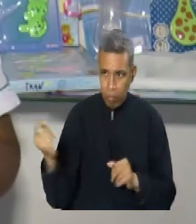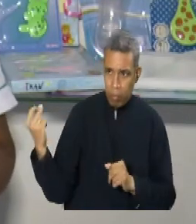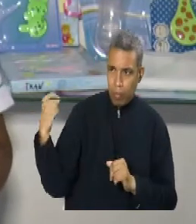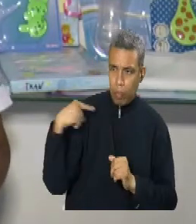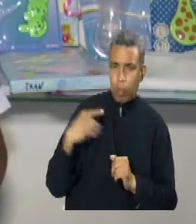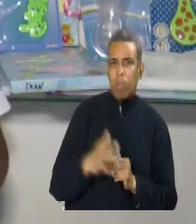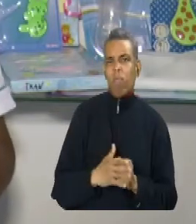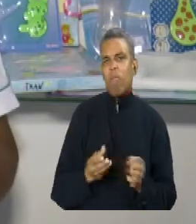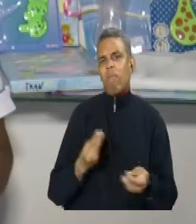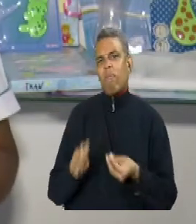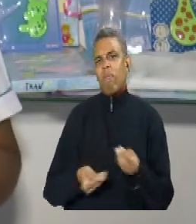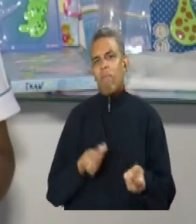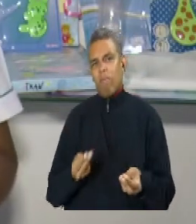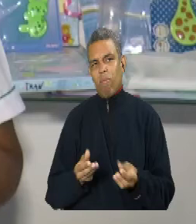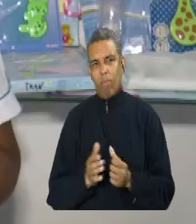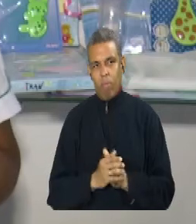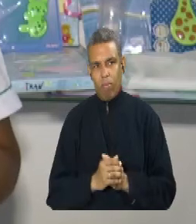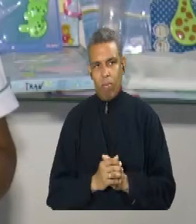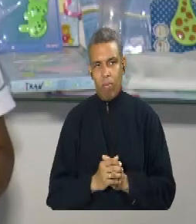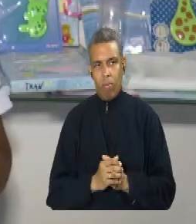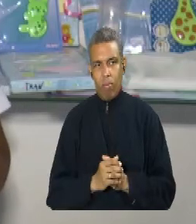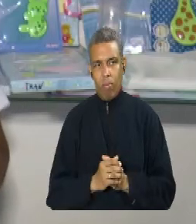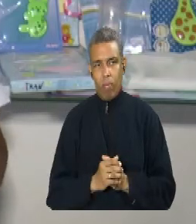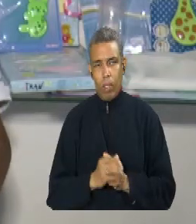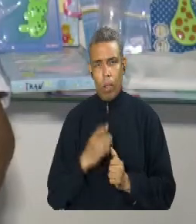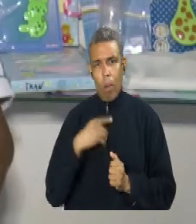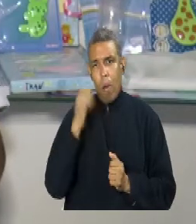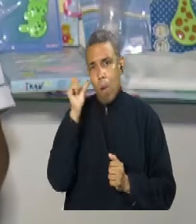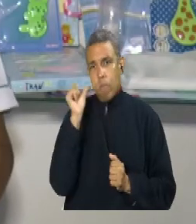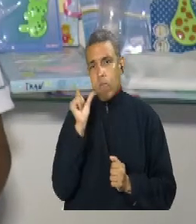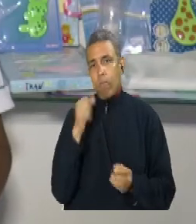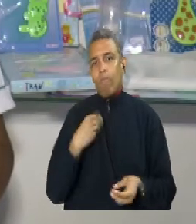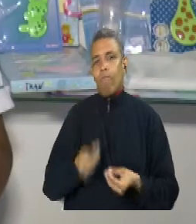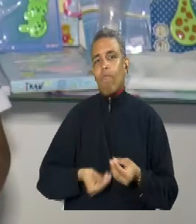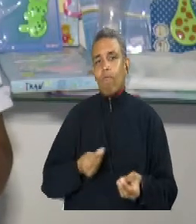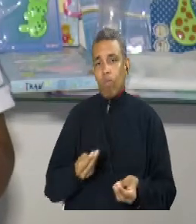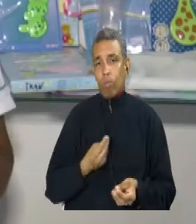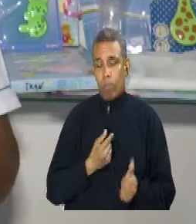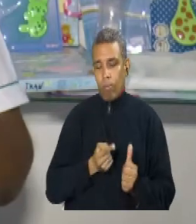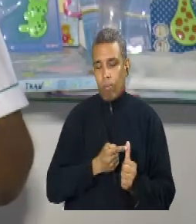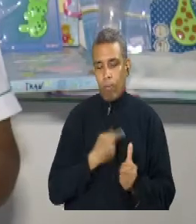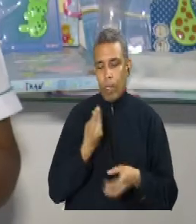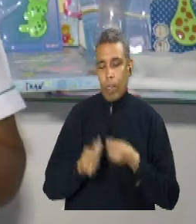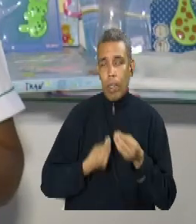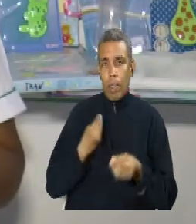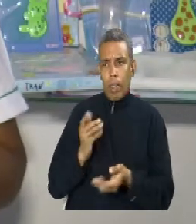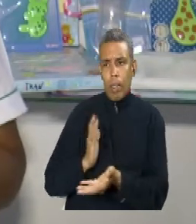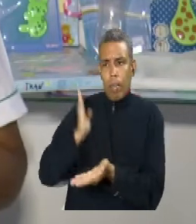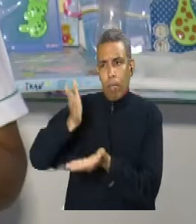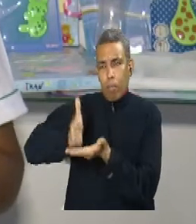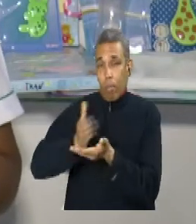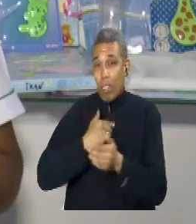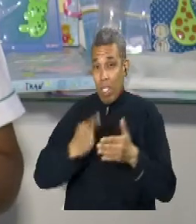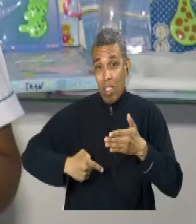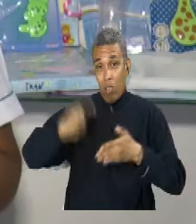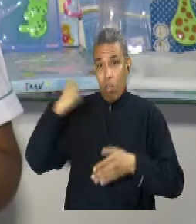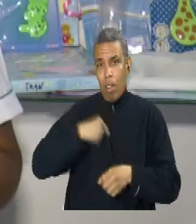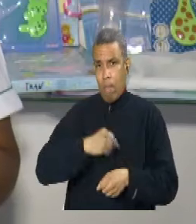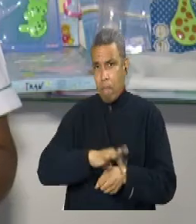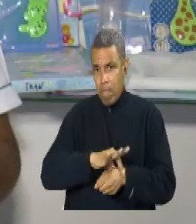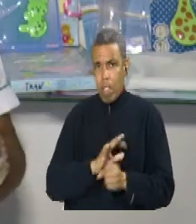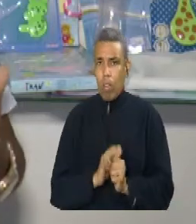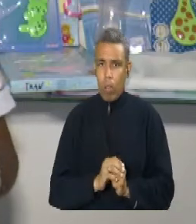debe hacer una mujer cuando se encuentra en estado de embarazo? Lo primero que una mamita debe hacer es asistir de inmediato a su control